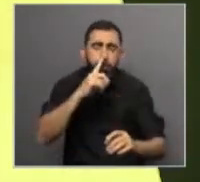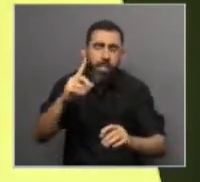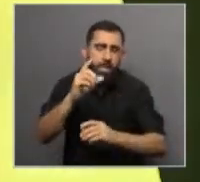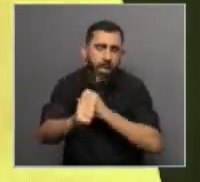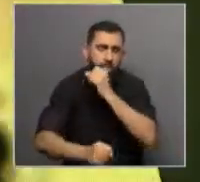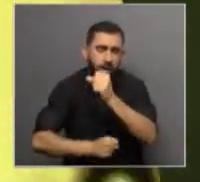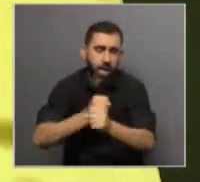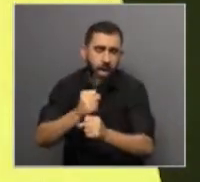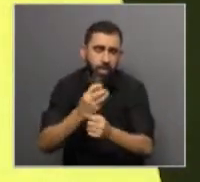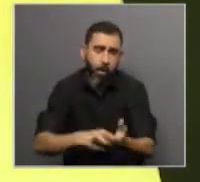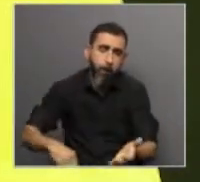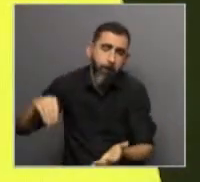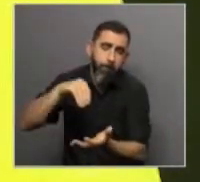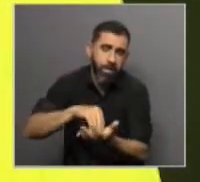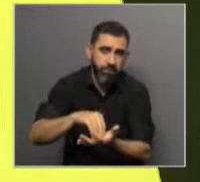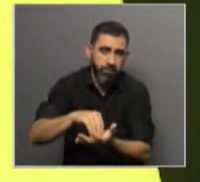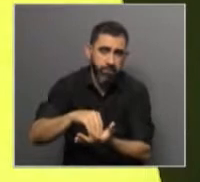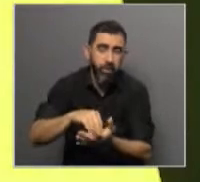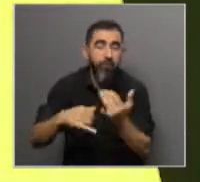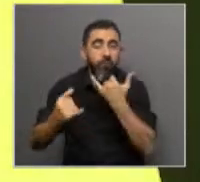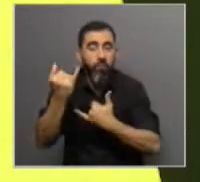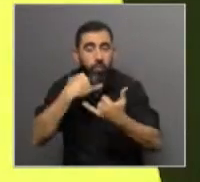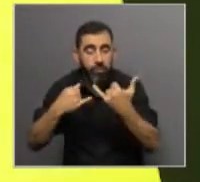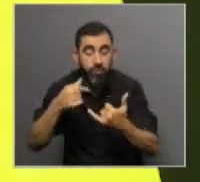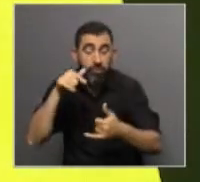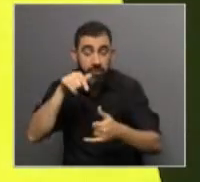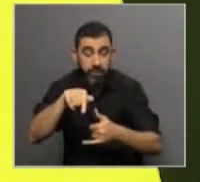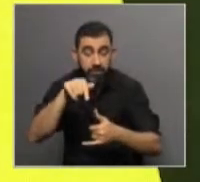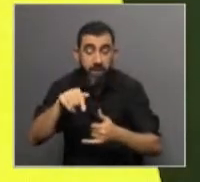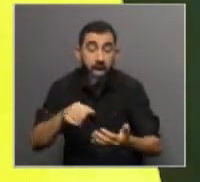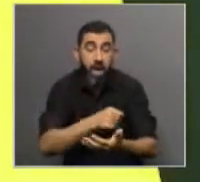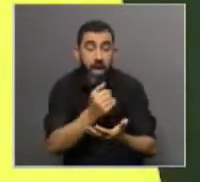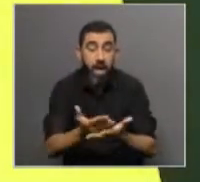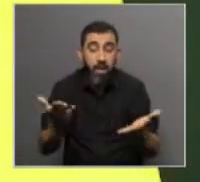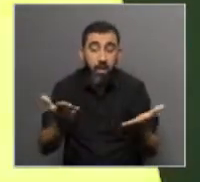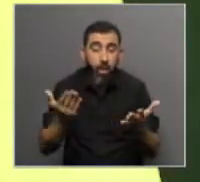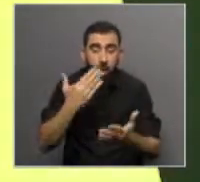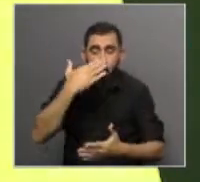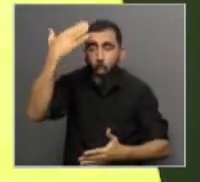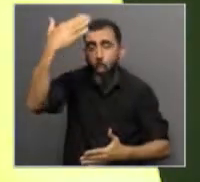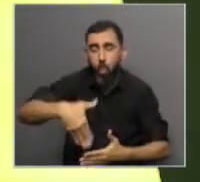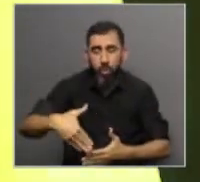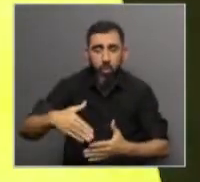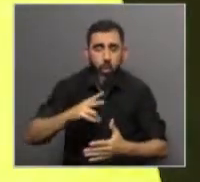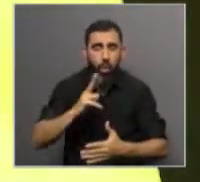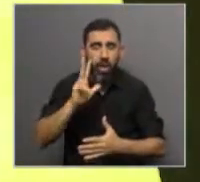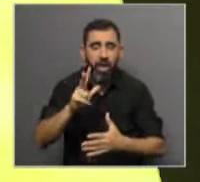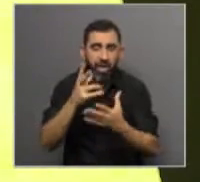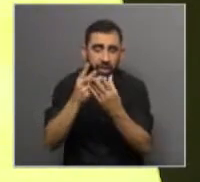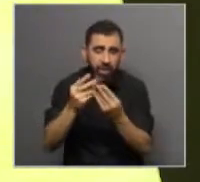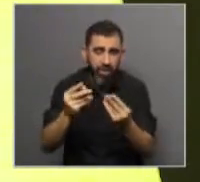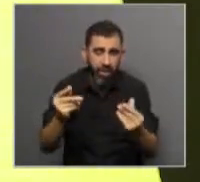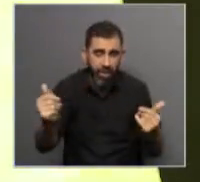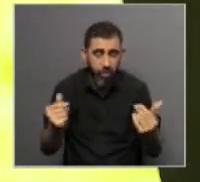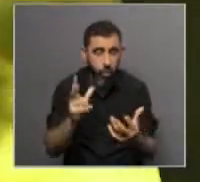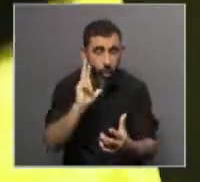más a esa fecha. El dato está atado al momento de la última gran glaciación, ya que la acumulación